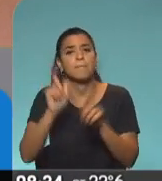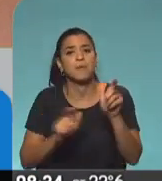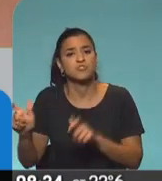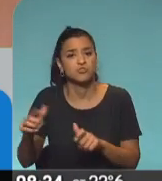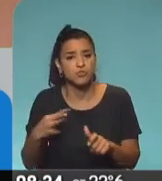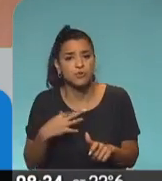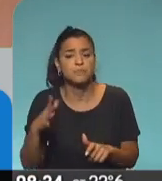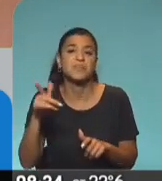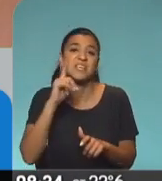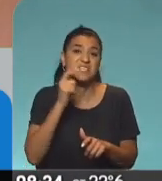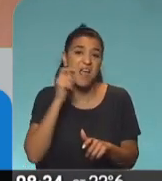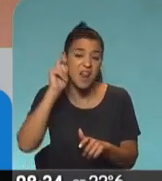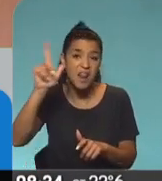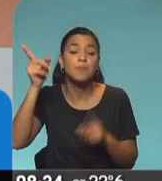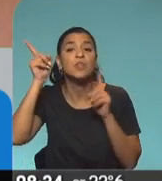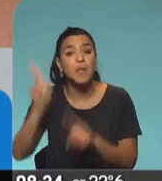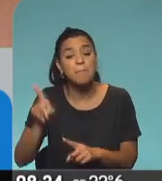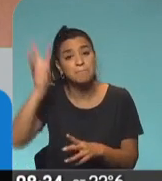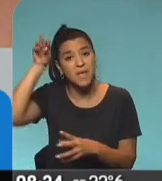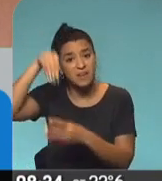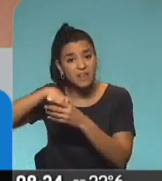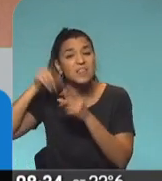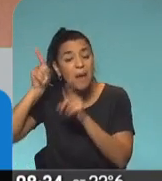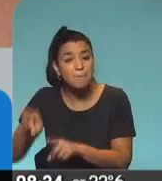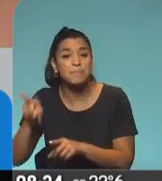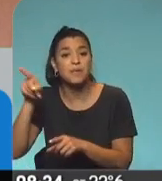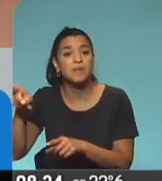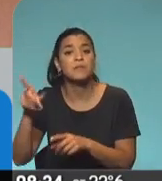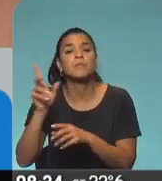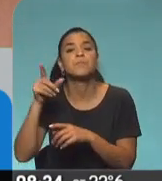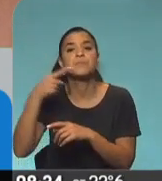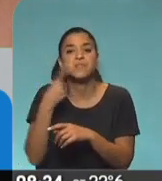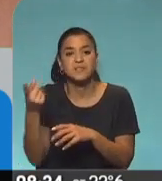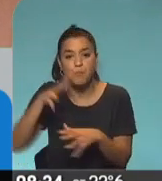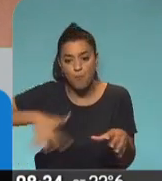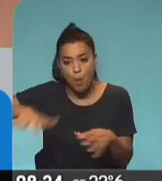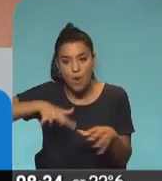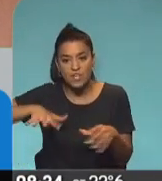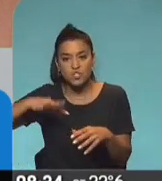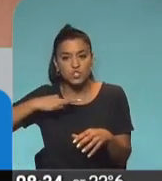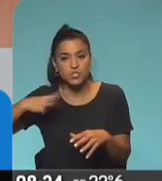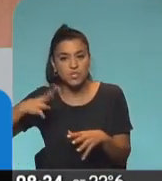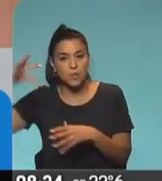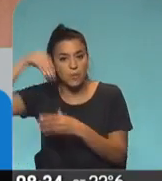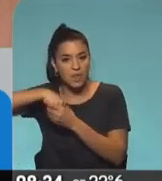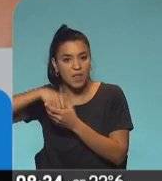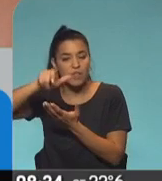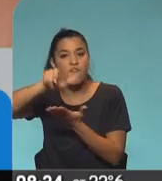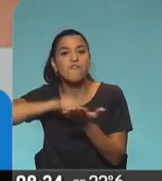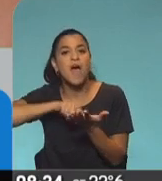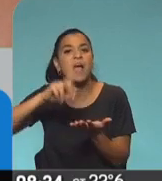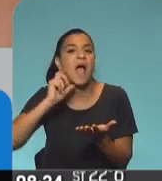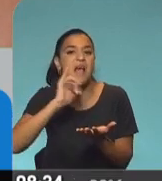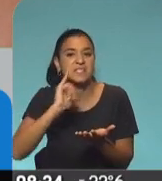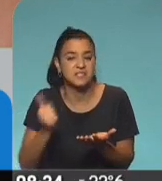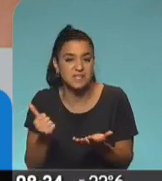del lado israelí, pero no solamente eso, sino que además se escuda dentro de poblaciones civiles en la Franja de Gaza.